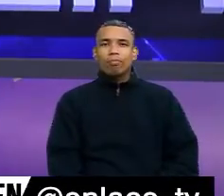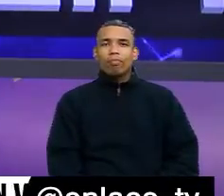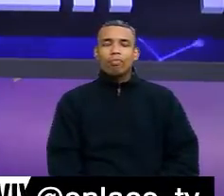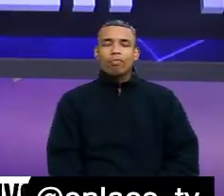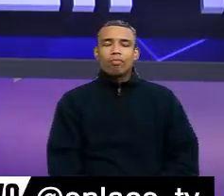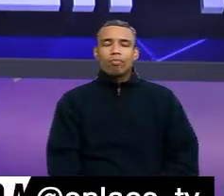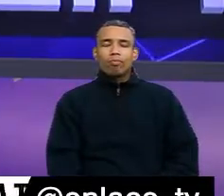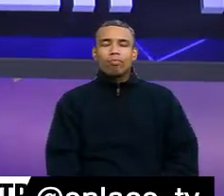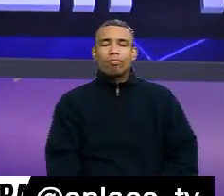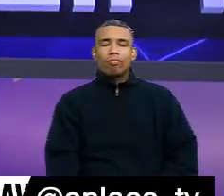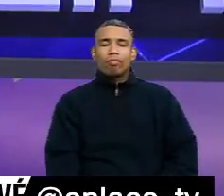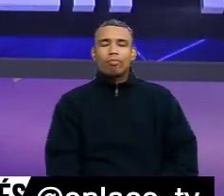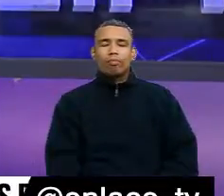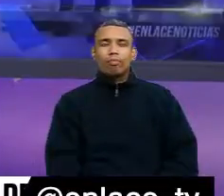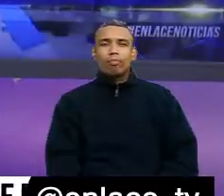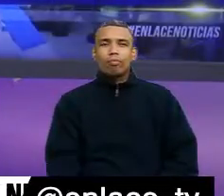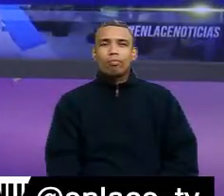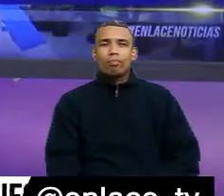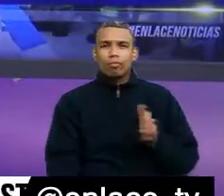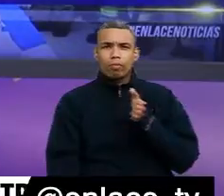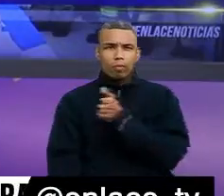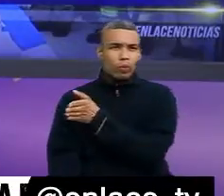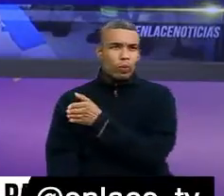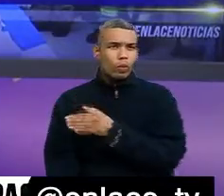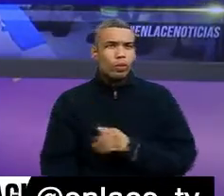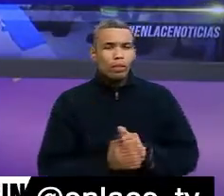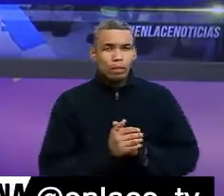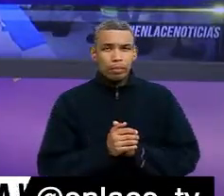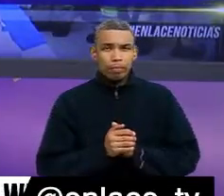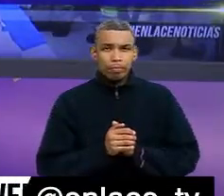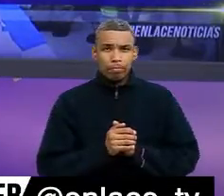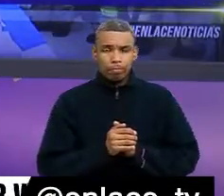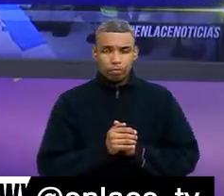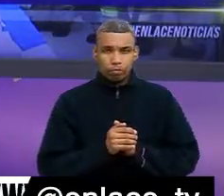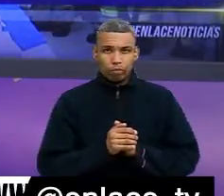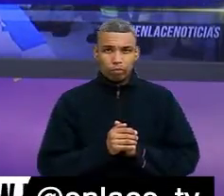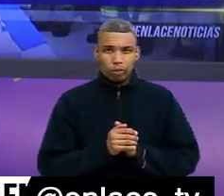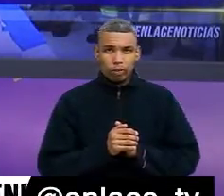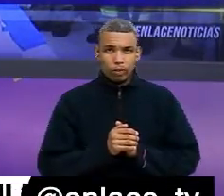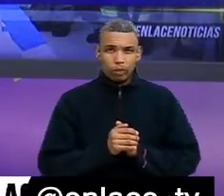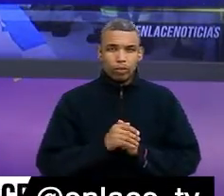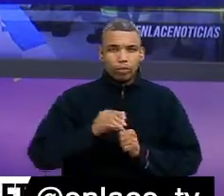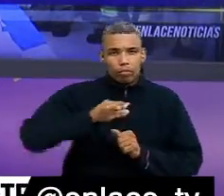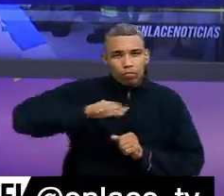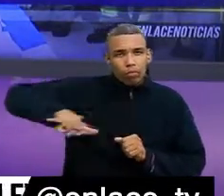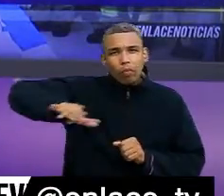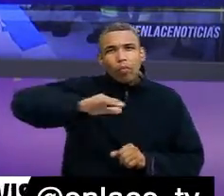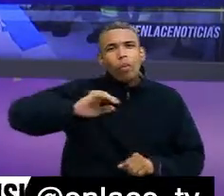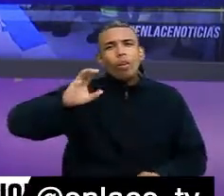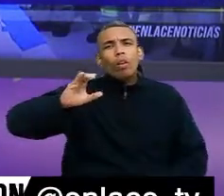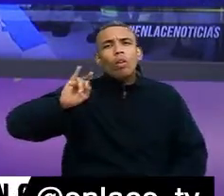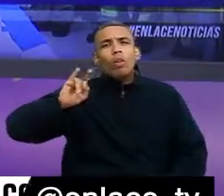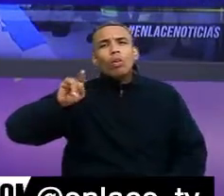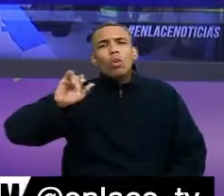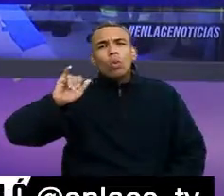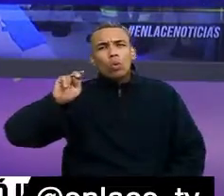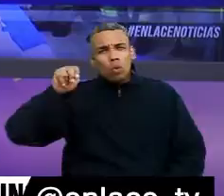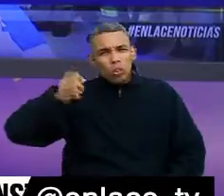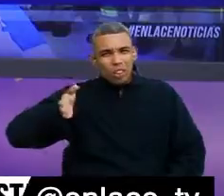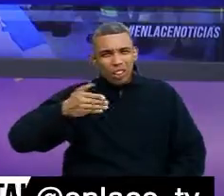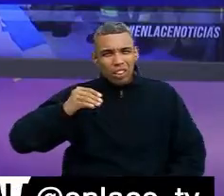Terminado contrato de Asociación Tauramena, retornaron hoy a Ecopetrol los campos Cusiana-Casanare. A las 12 de la noche de